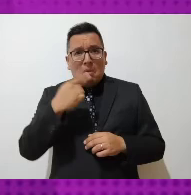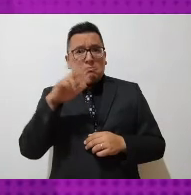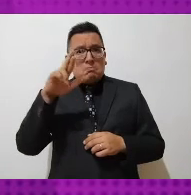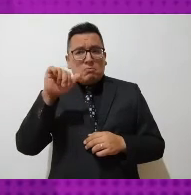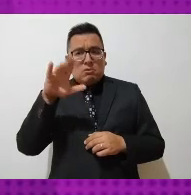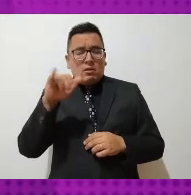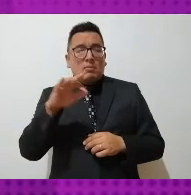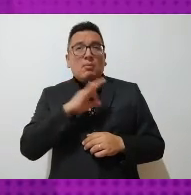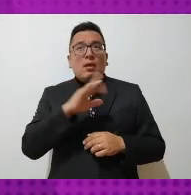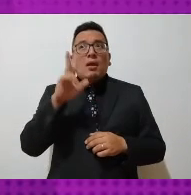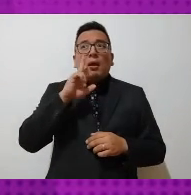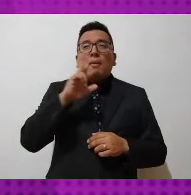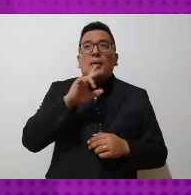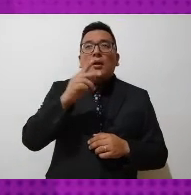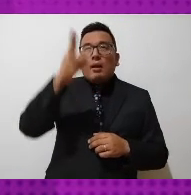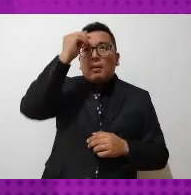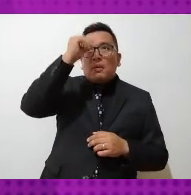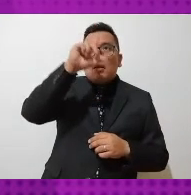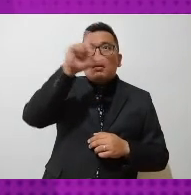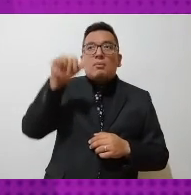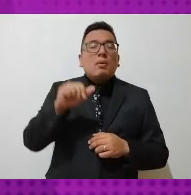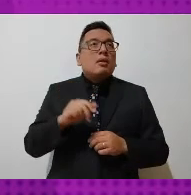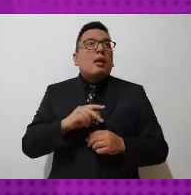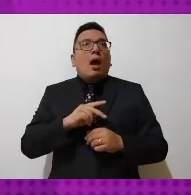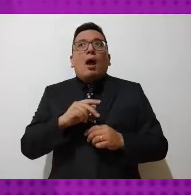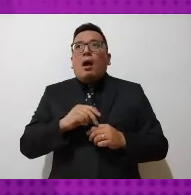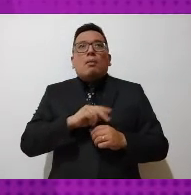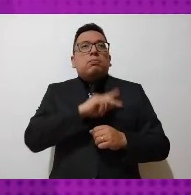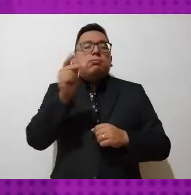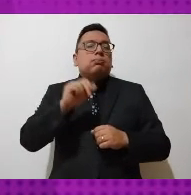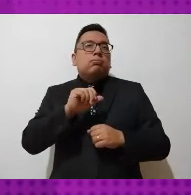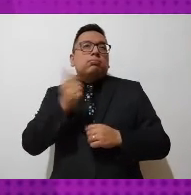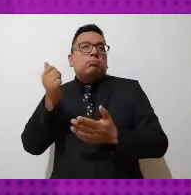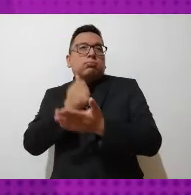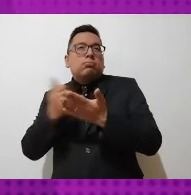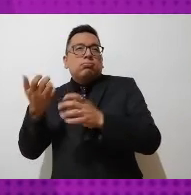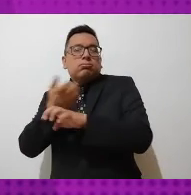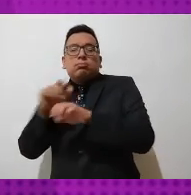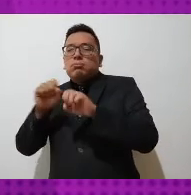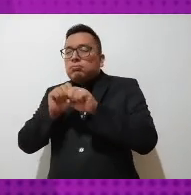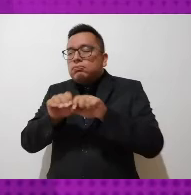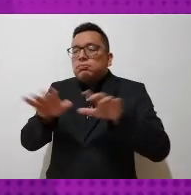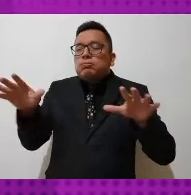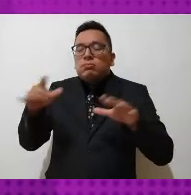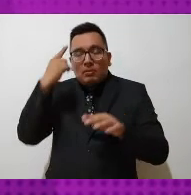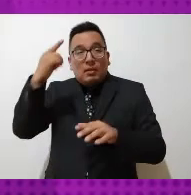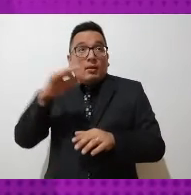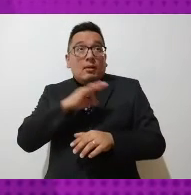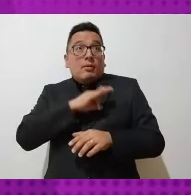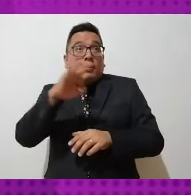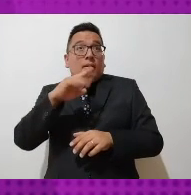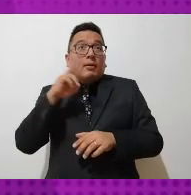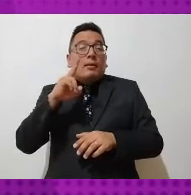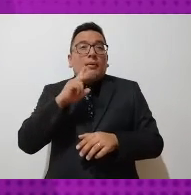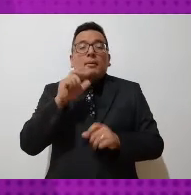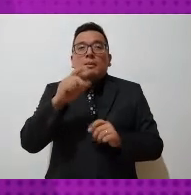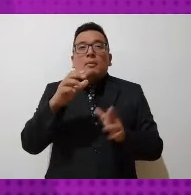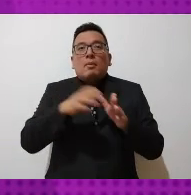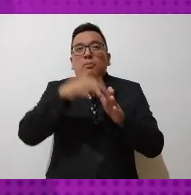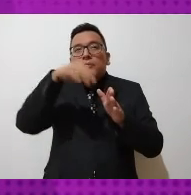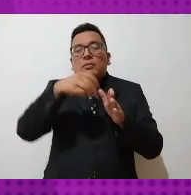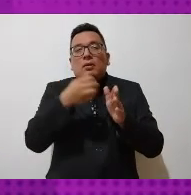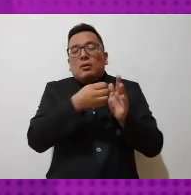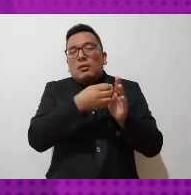Renaceri puede diseminar por todas las entidades federativas para posteriormente aplicarlas en el proceso